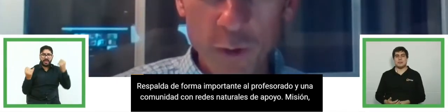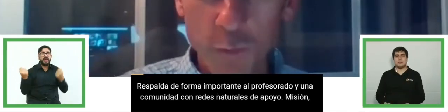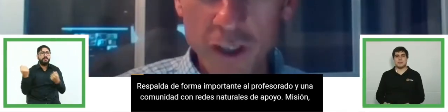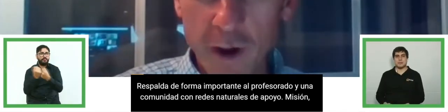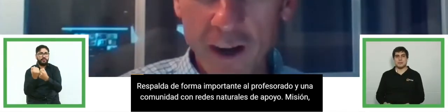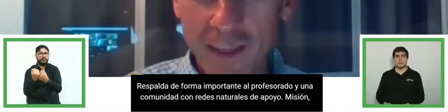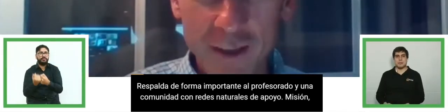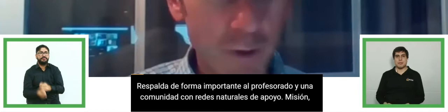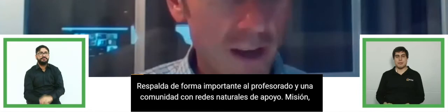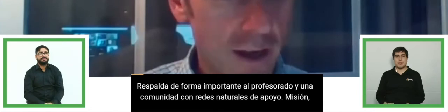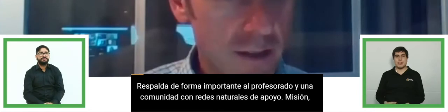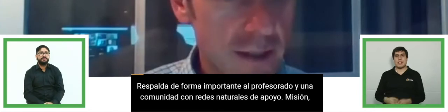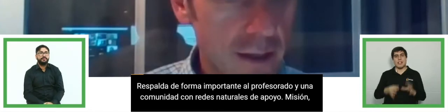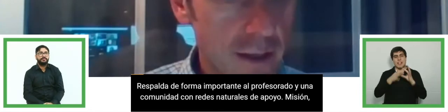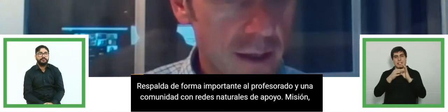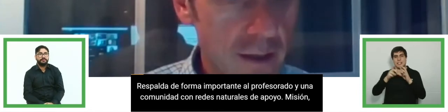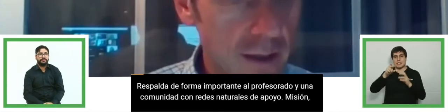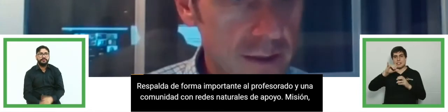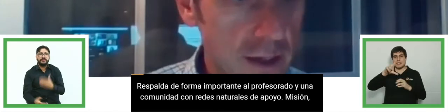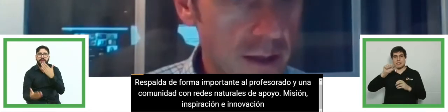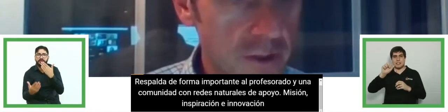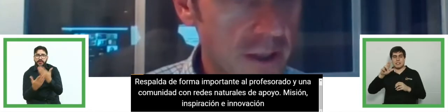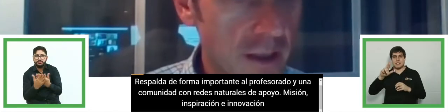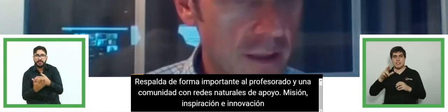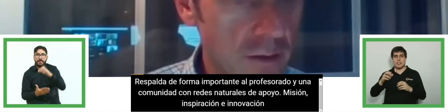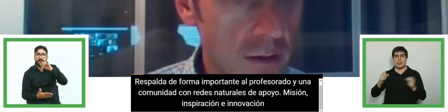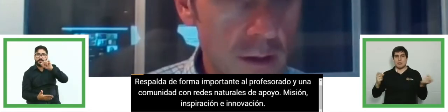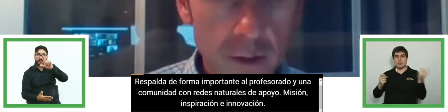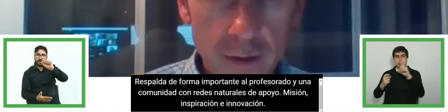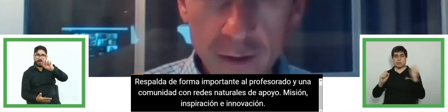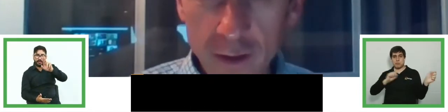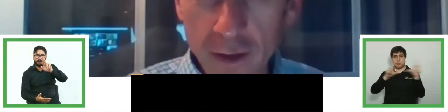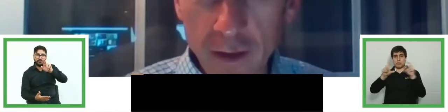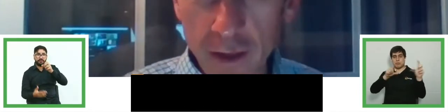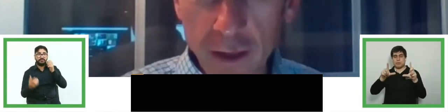Muy bien, pues muchísimas gracias, Pilar. Excelente, excelente presentación.